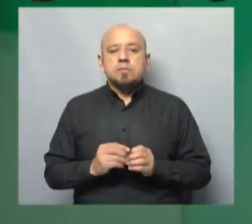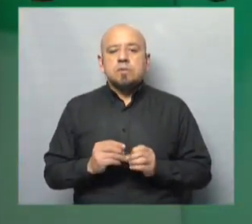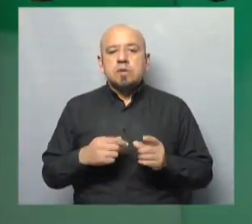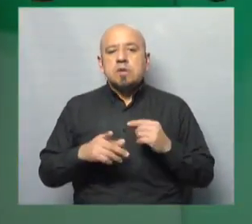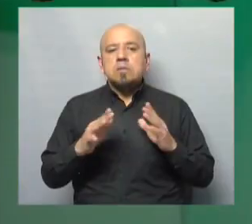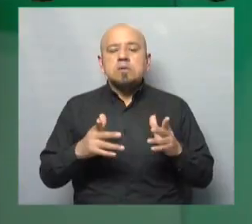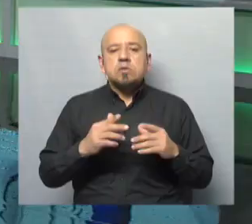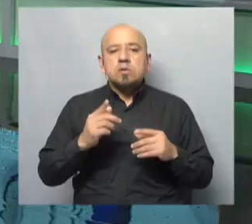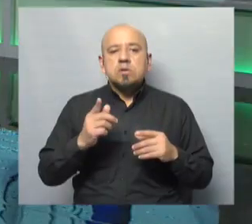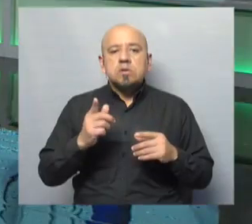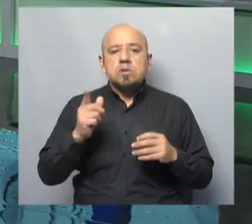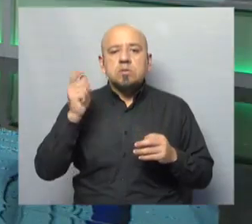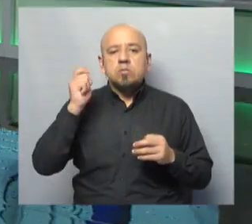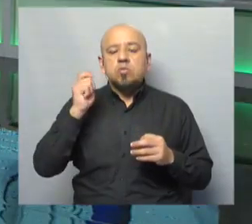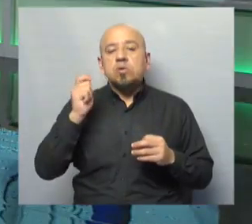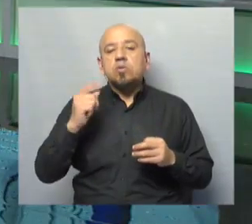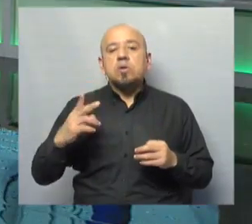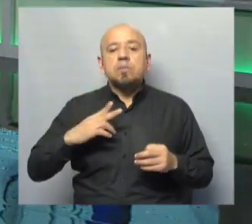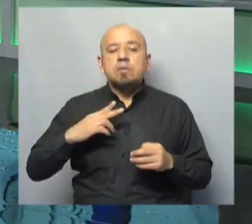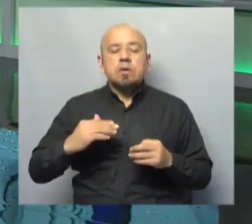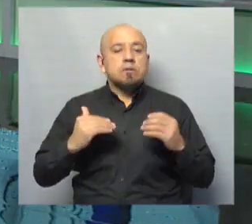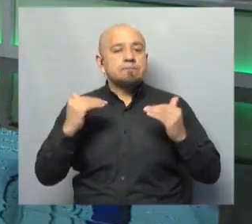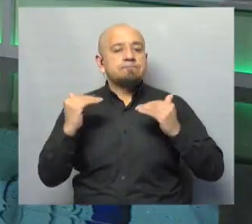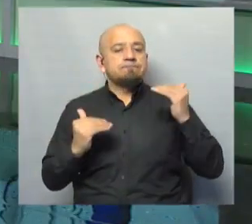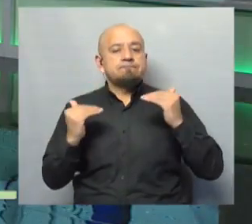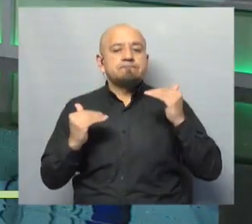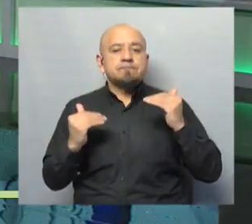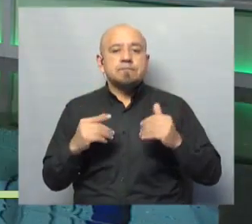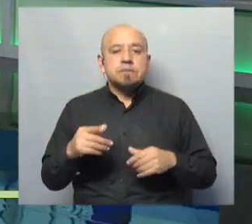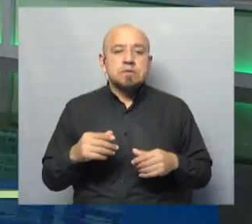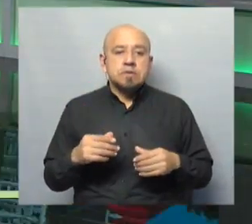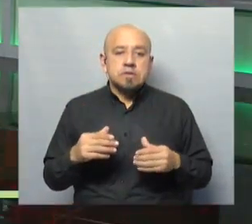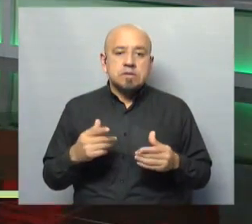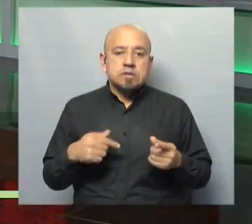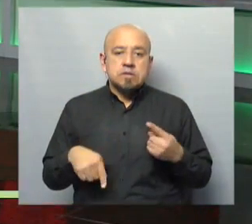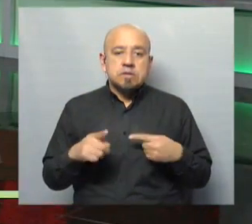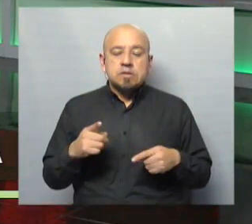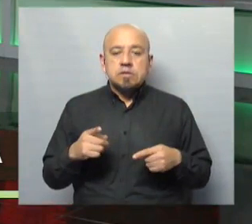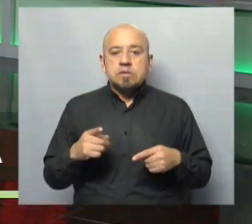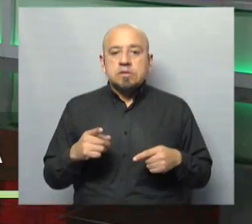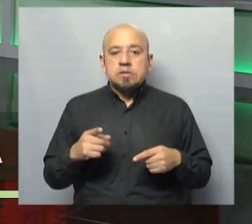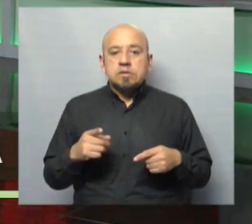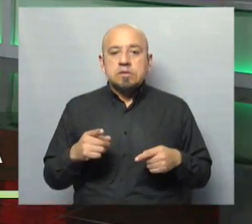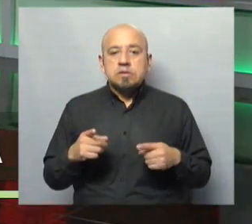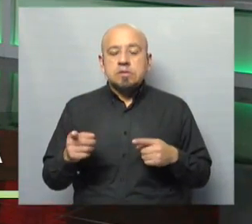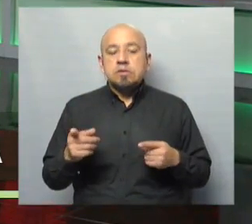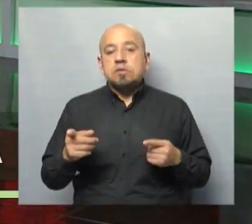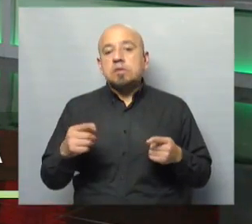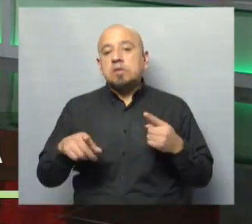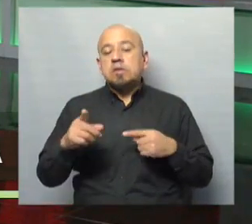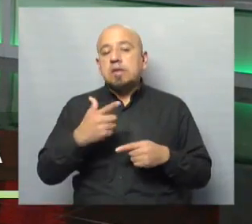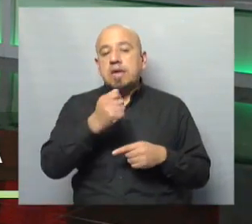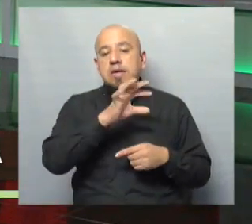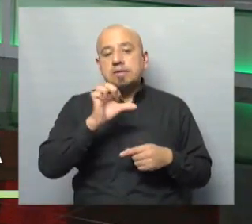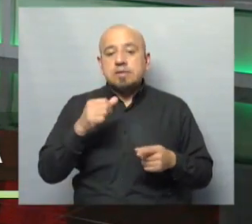el privado este tipo de actos y acciones que toman decisiones que se toman desde la administración de salud expreso al